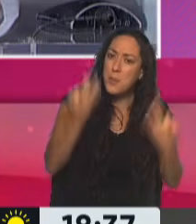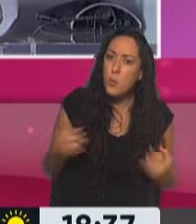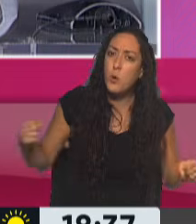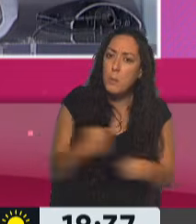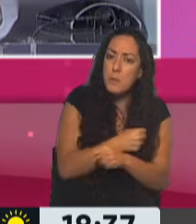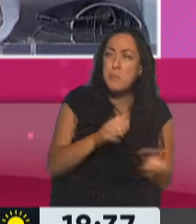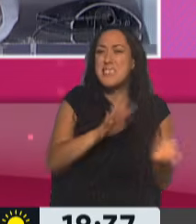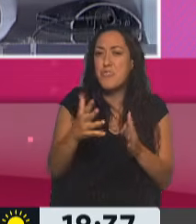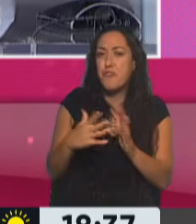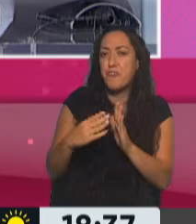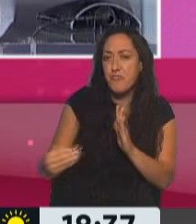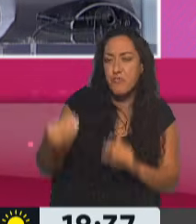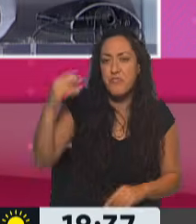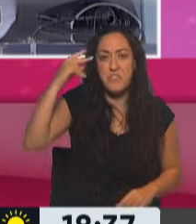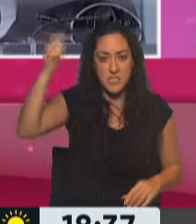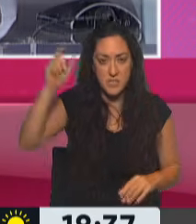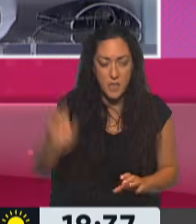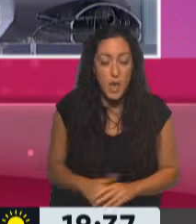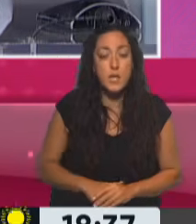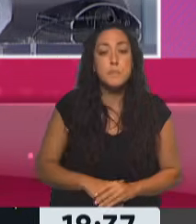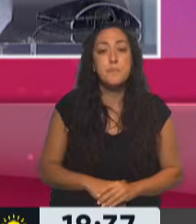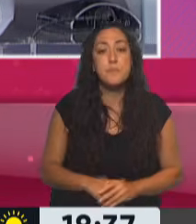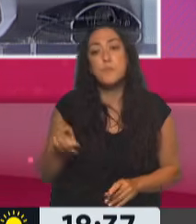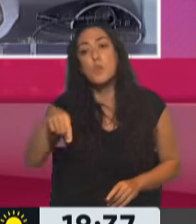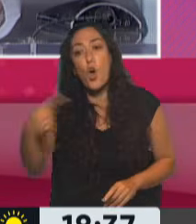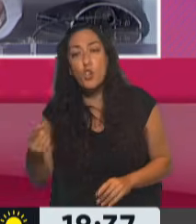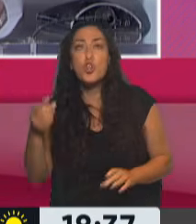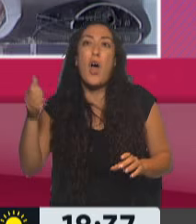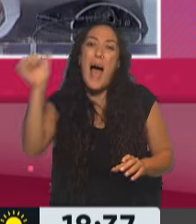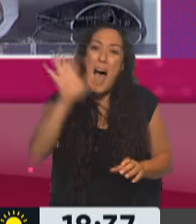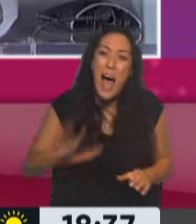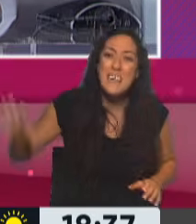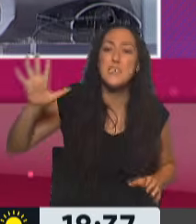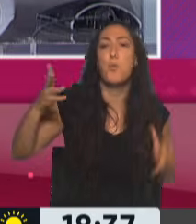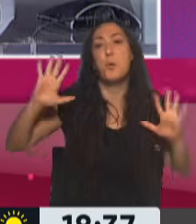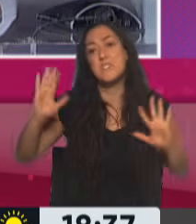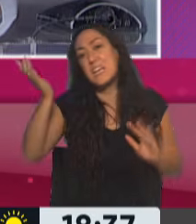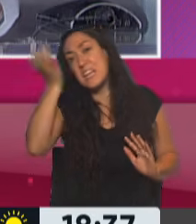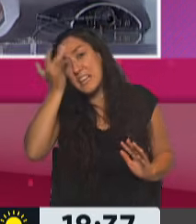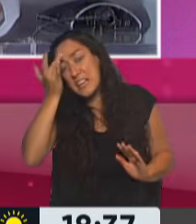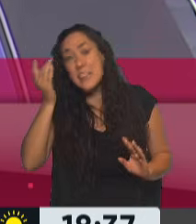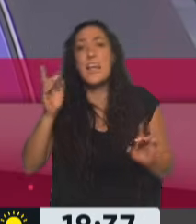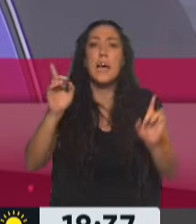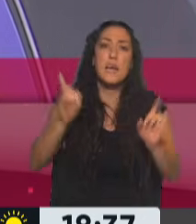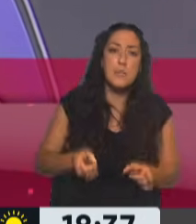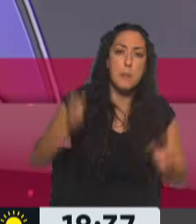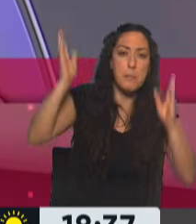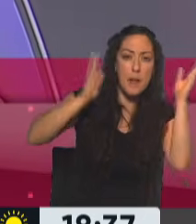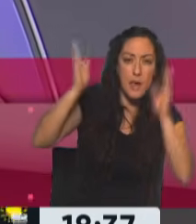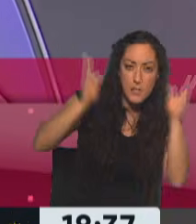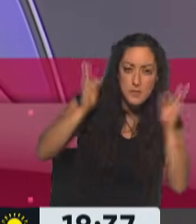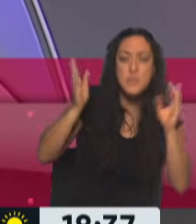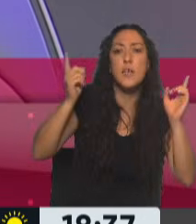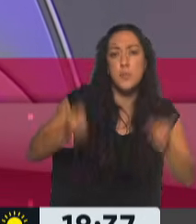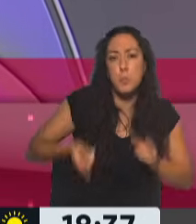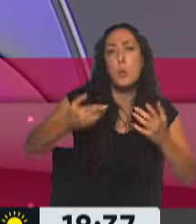la francesa. Puede aparecer un caso ya en un continente asiático, como el caso de la India, que también Malasia está camino a replicar una norma